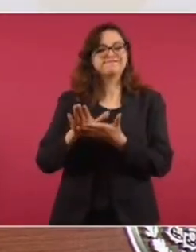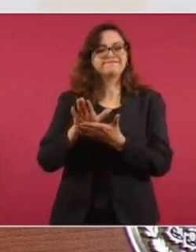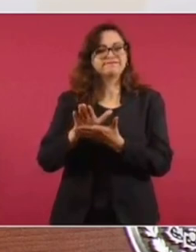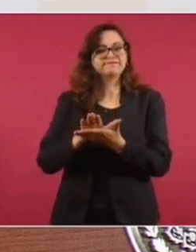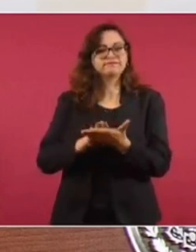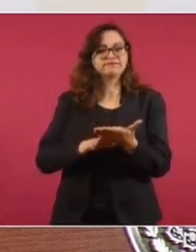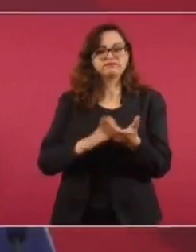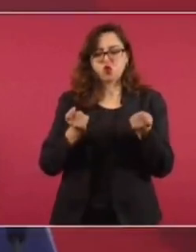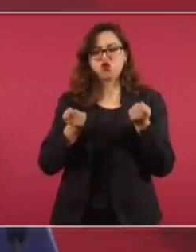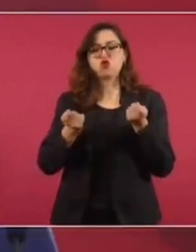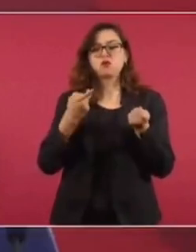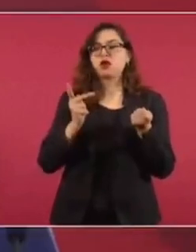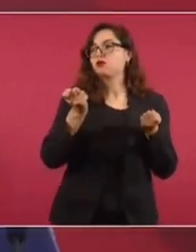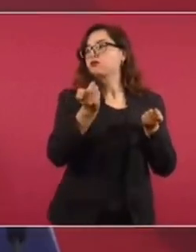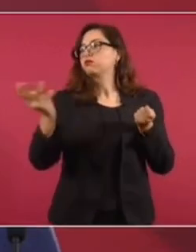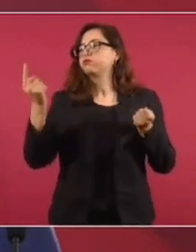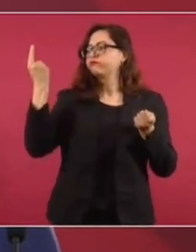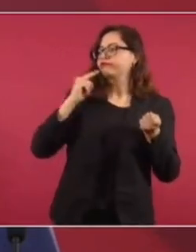obedeciendo.